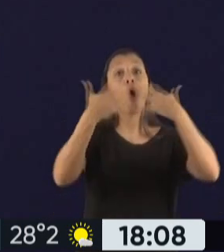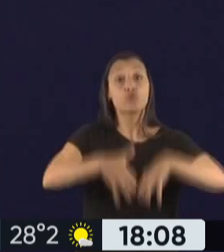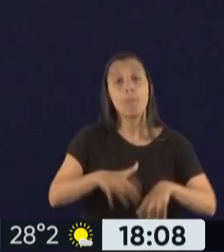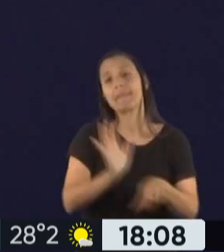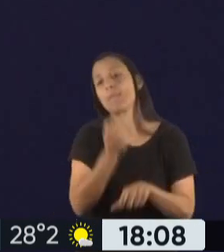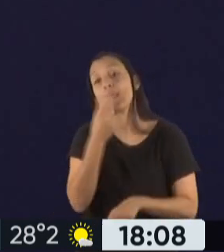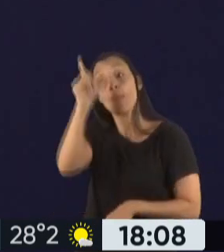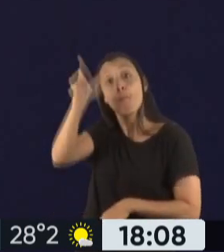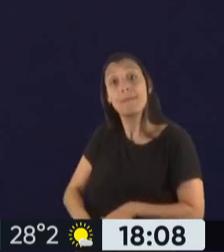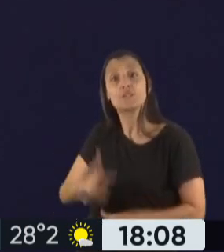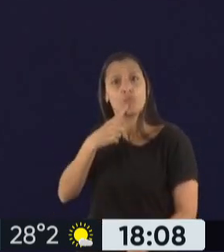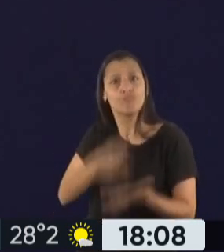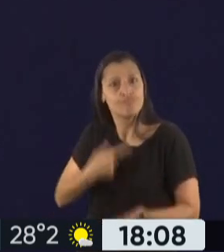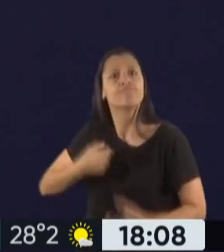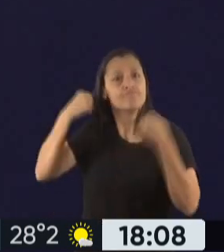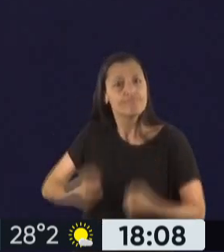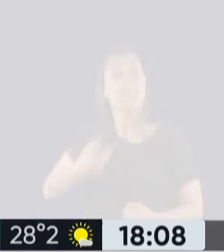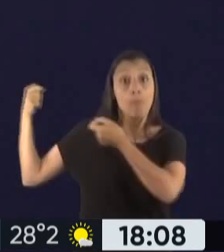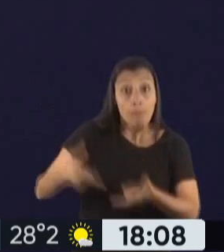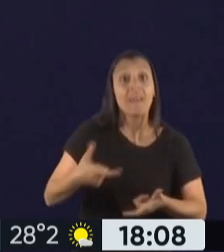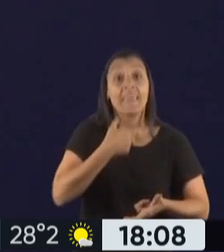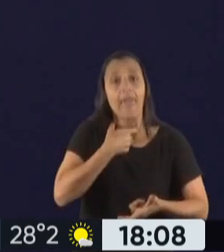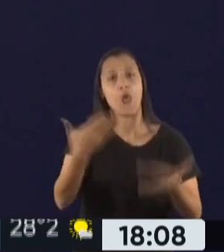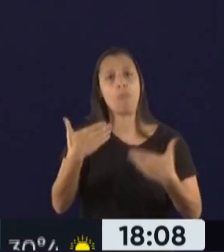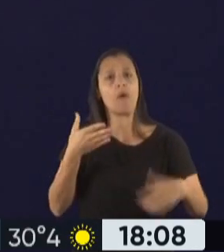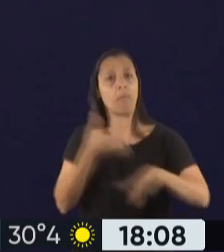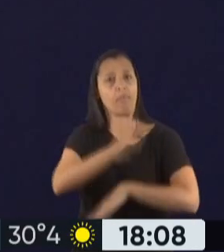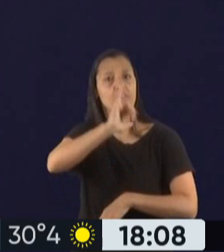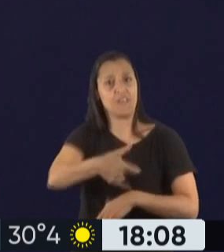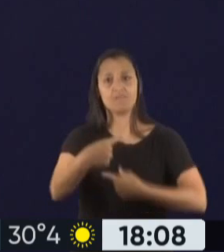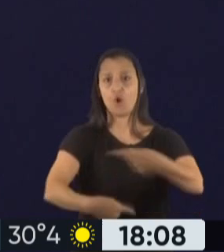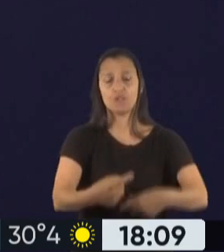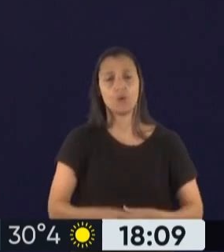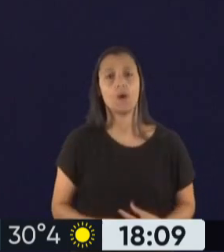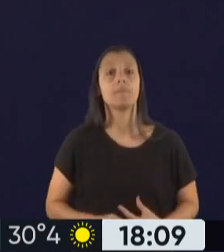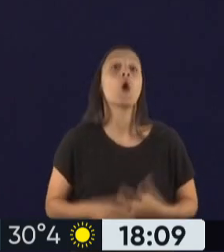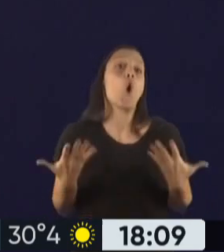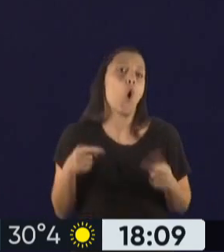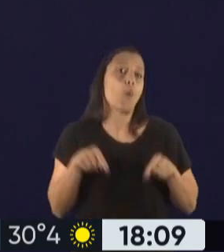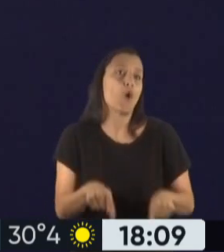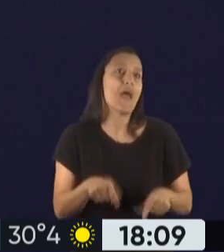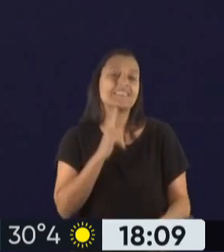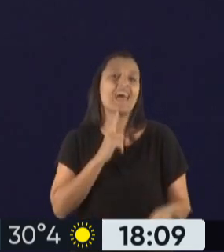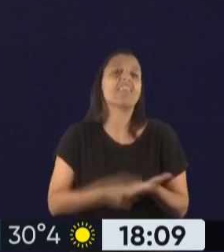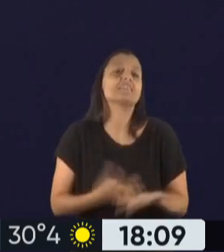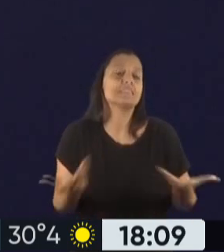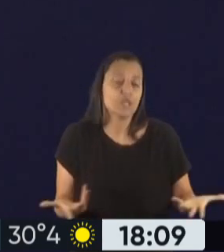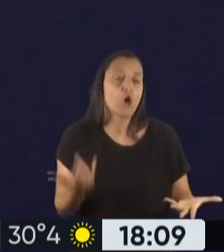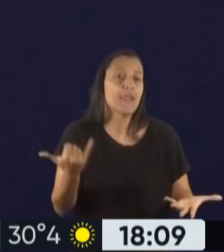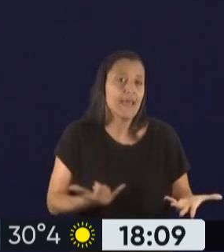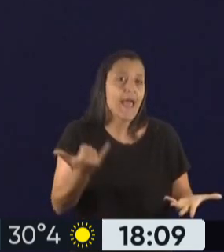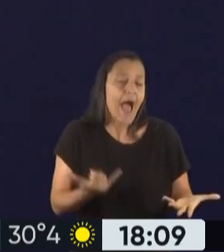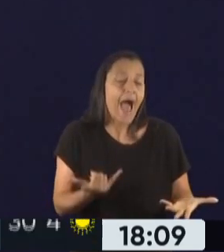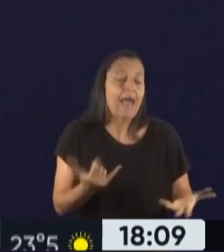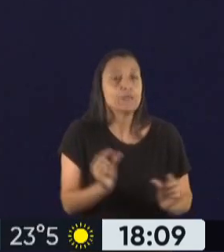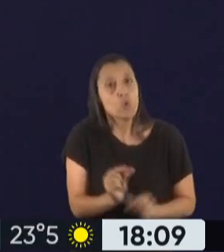importar va a poder importar Por supuesto que esto tiene una una